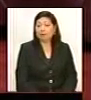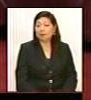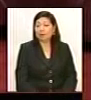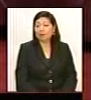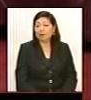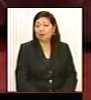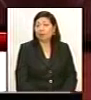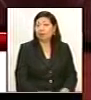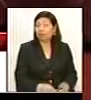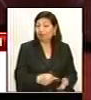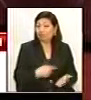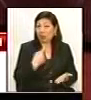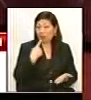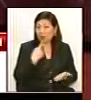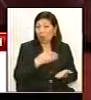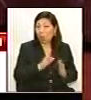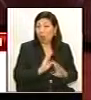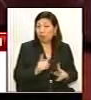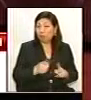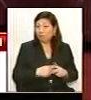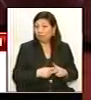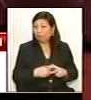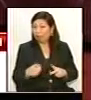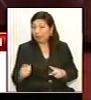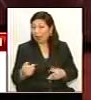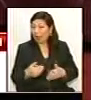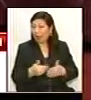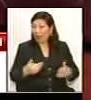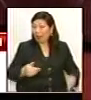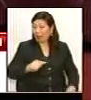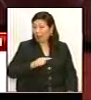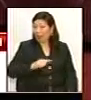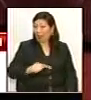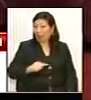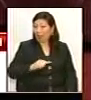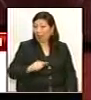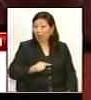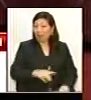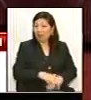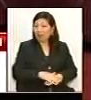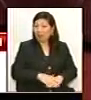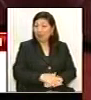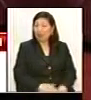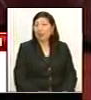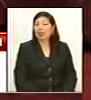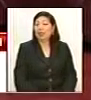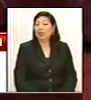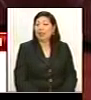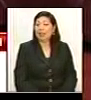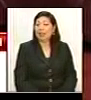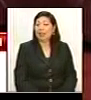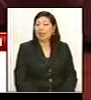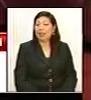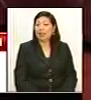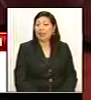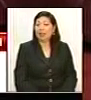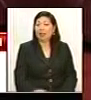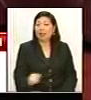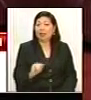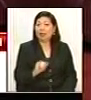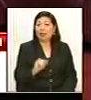la salida de el anterior jefe de de administración, el señor